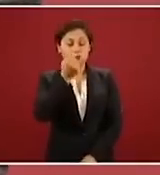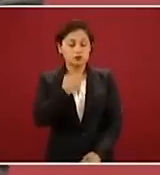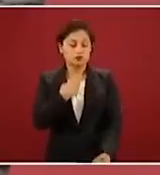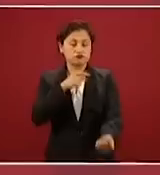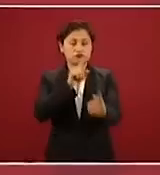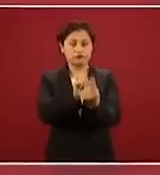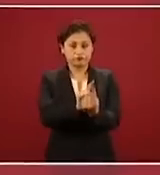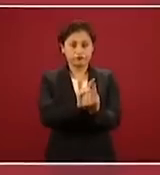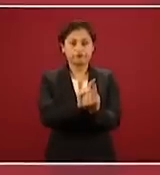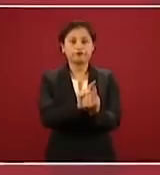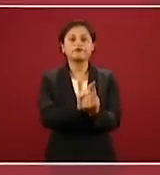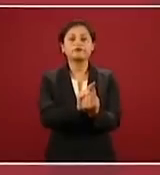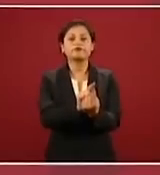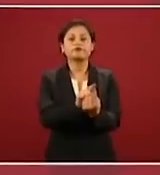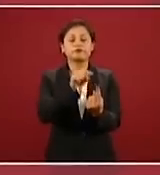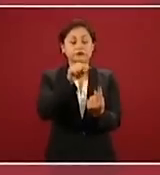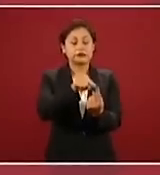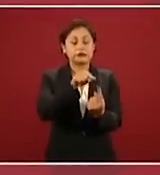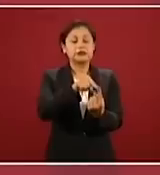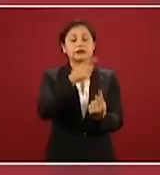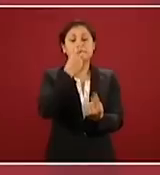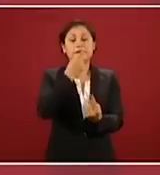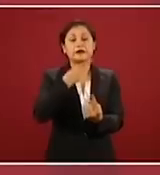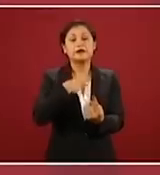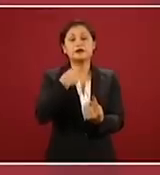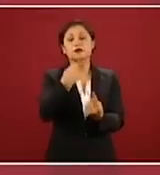que el maestro de biología les había dicho